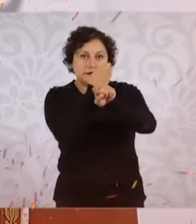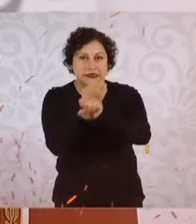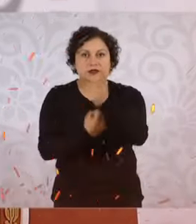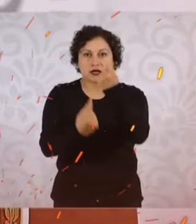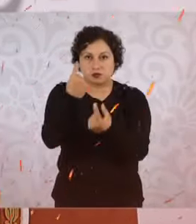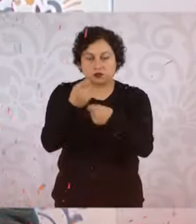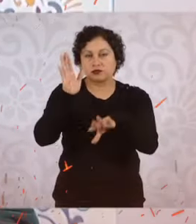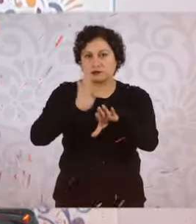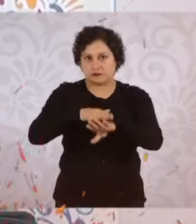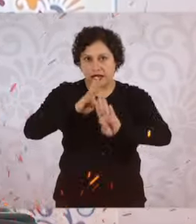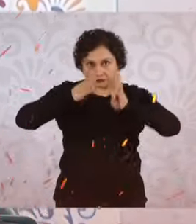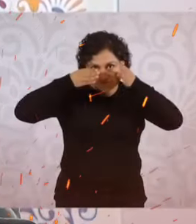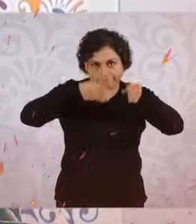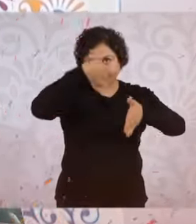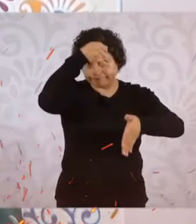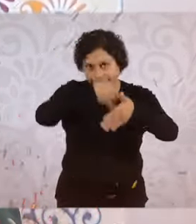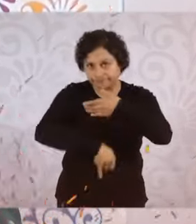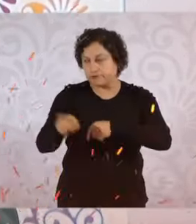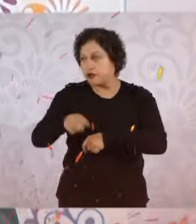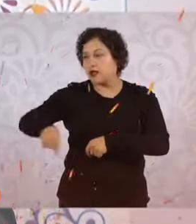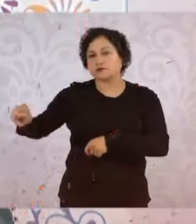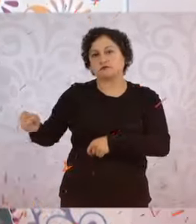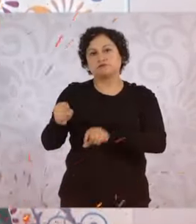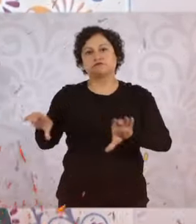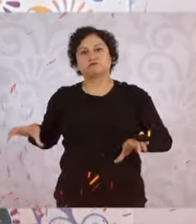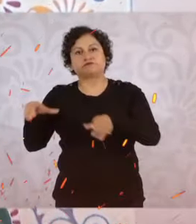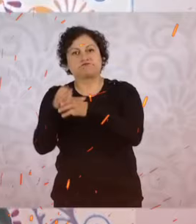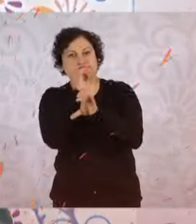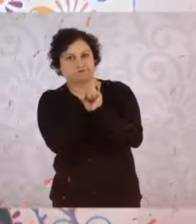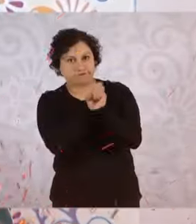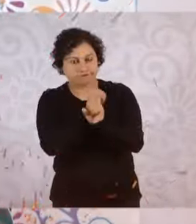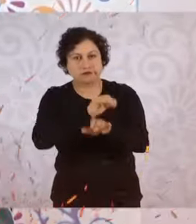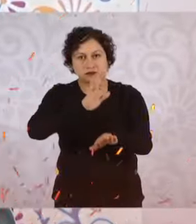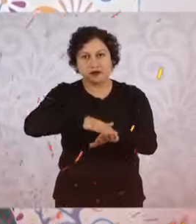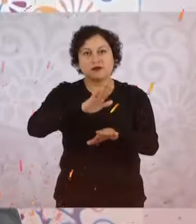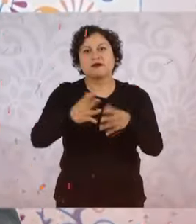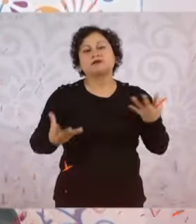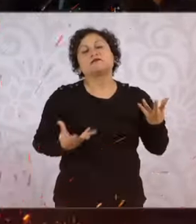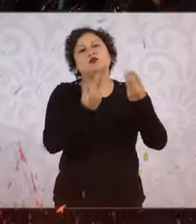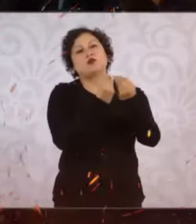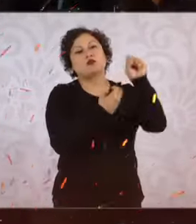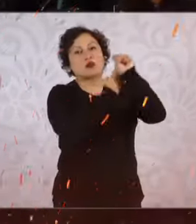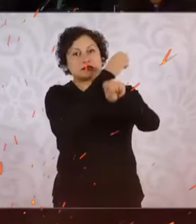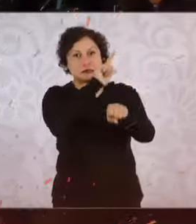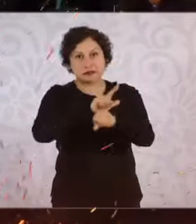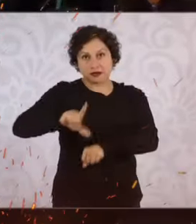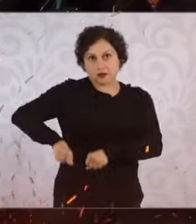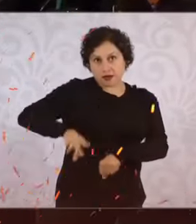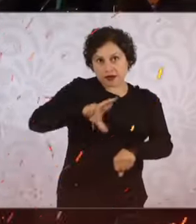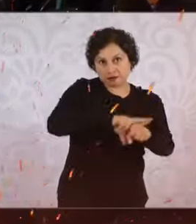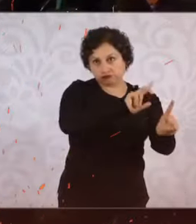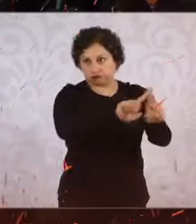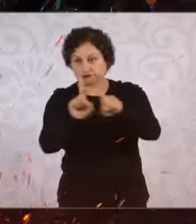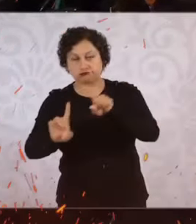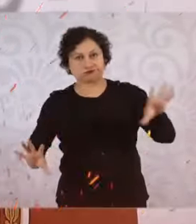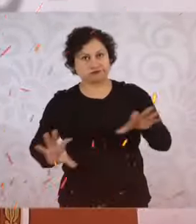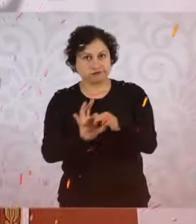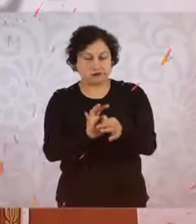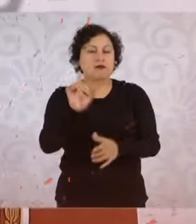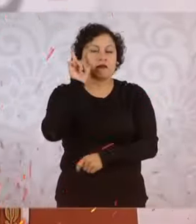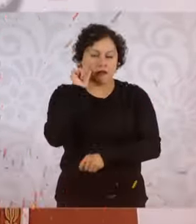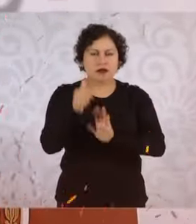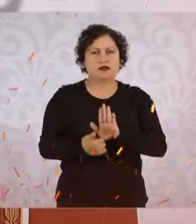presencia, inteligencia e investigación en coordinación con las y los gobernadores. Eso lo presentamos mañana, pero se está